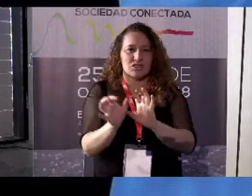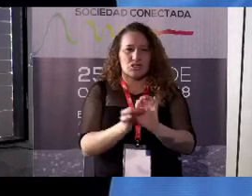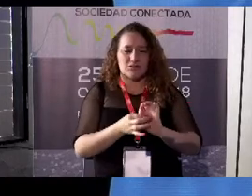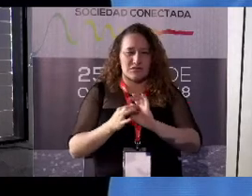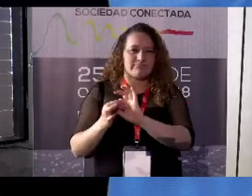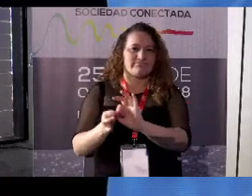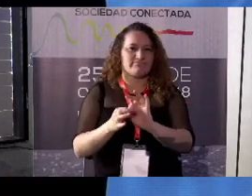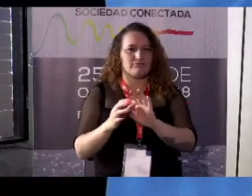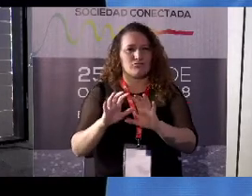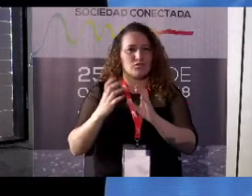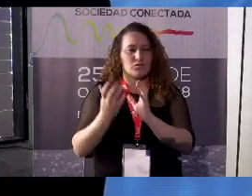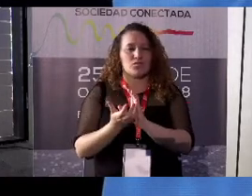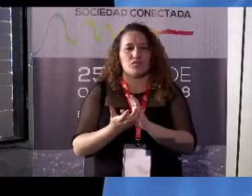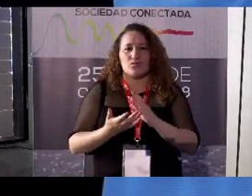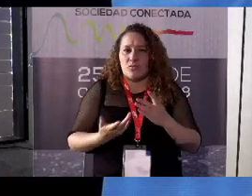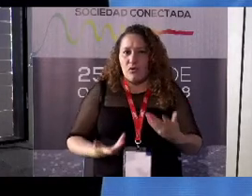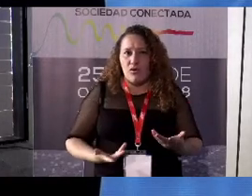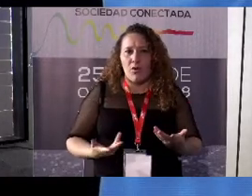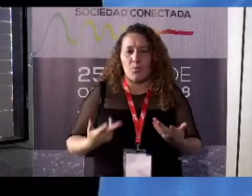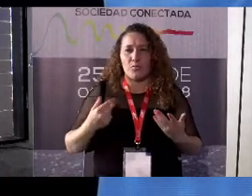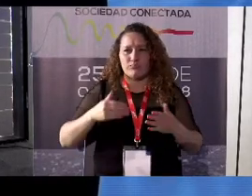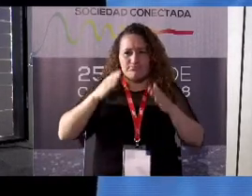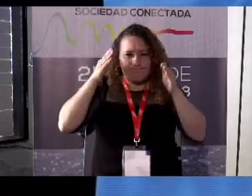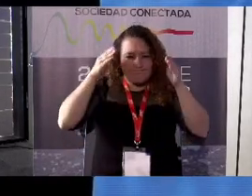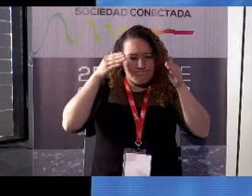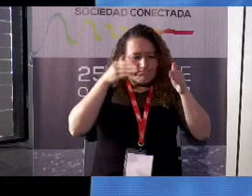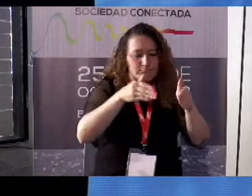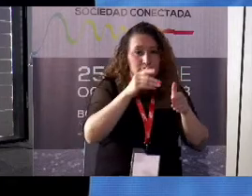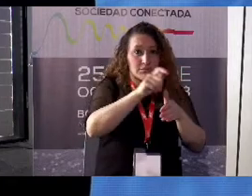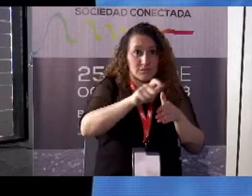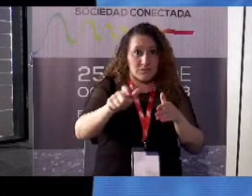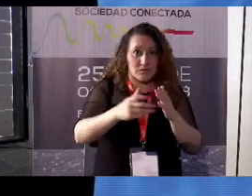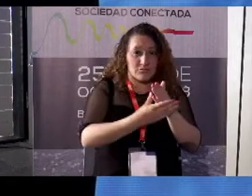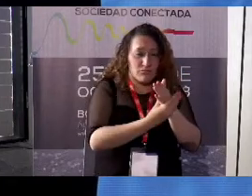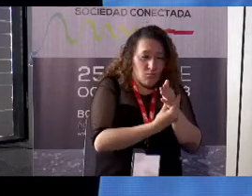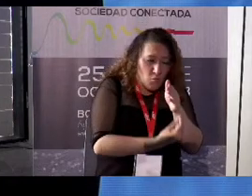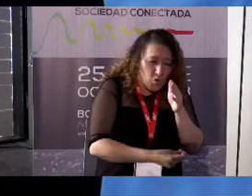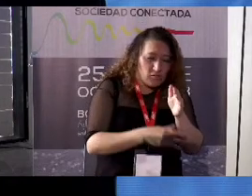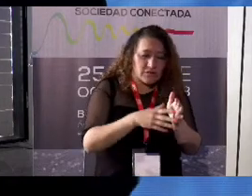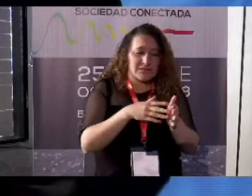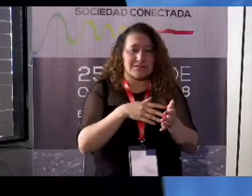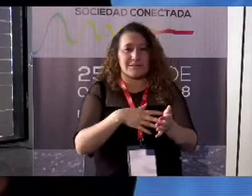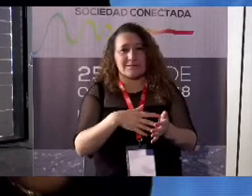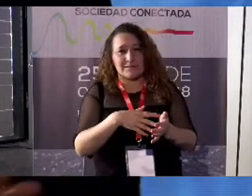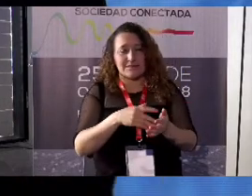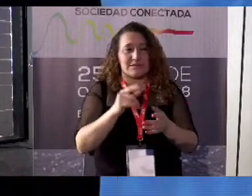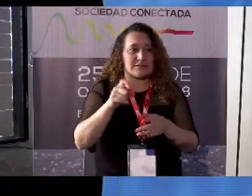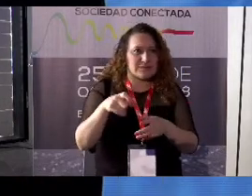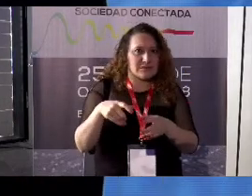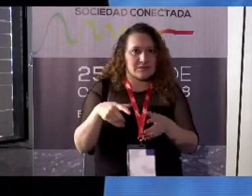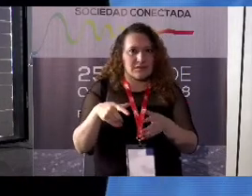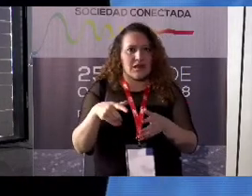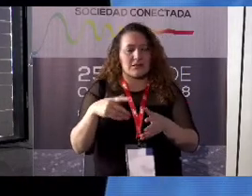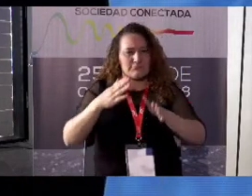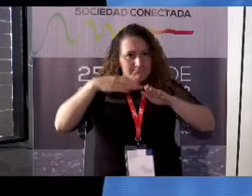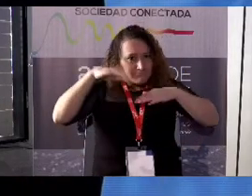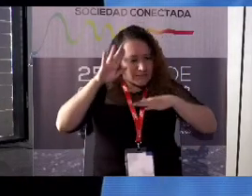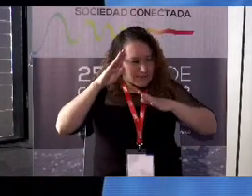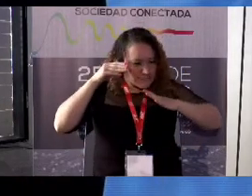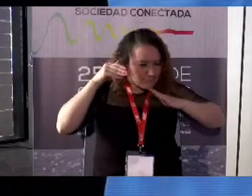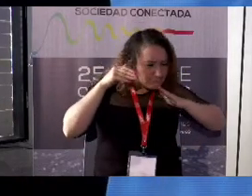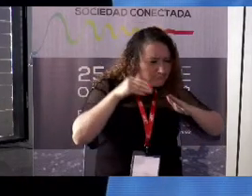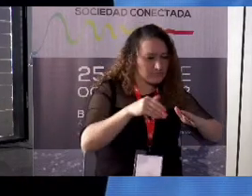particularmente en la idades de los más pobres y vulnerables todo esto En